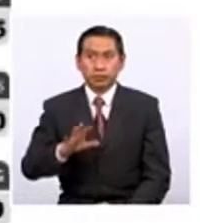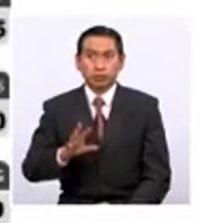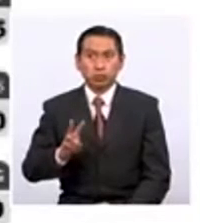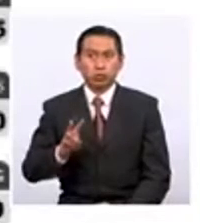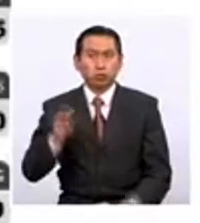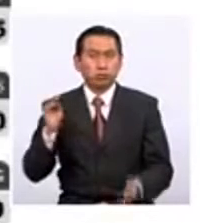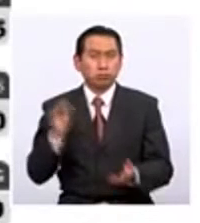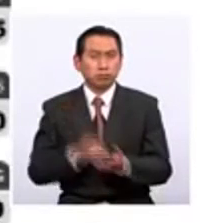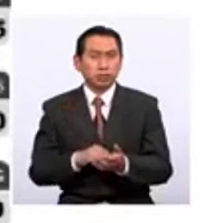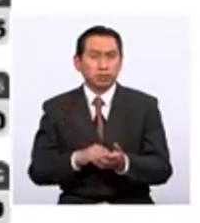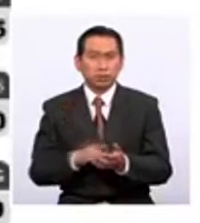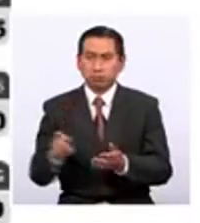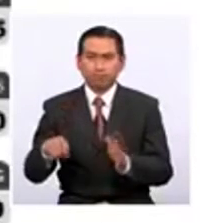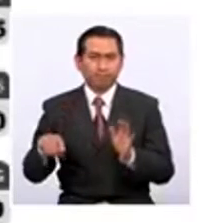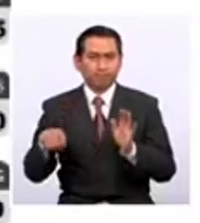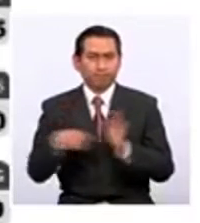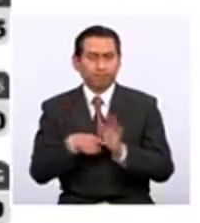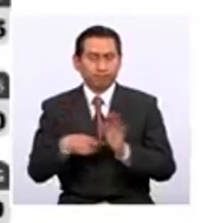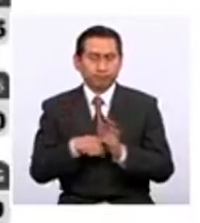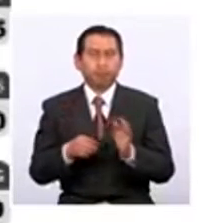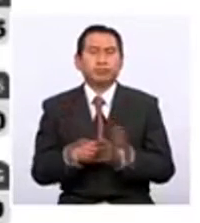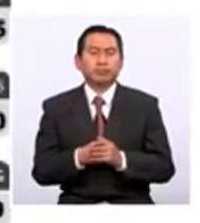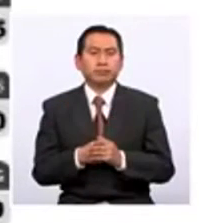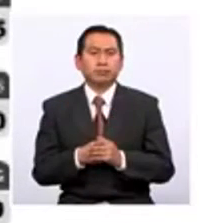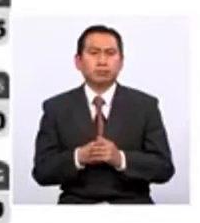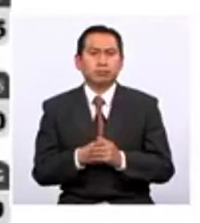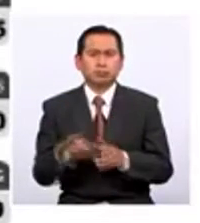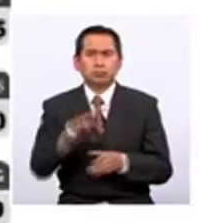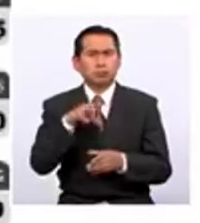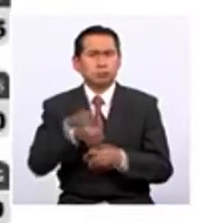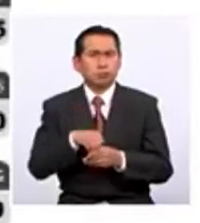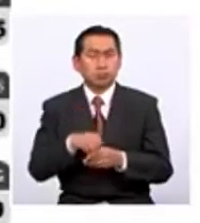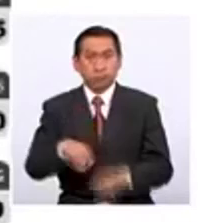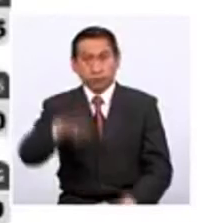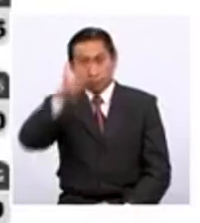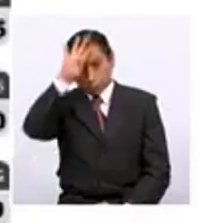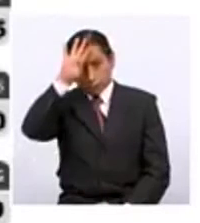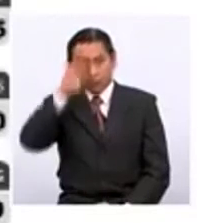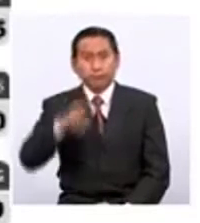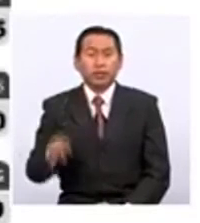152.090 casos descartados, que corresponden a Beni,